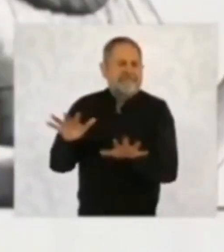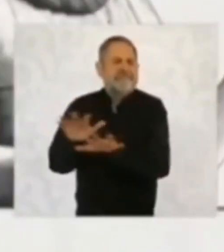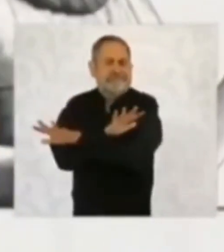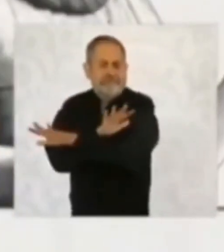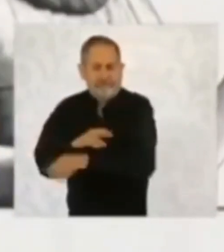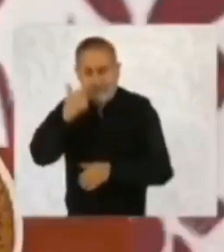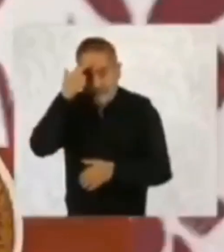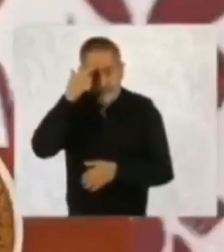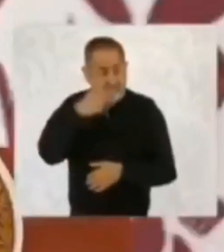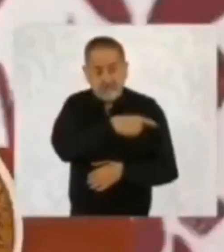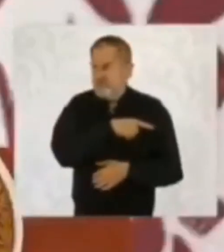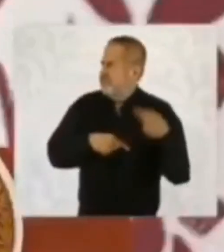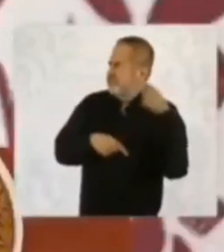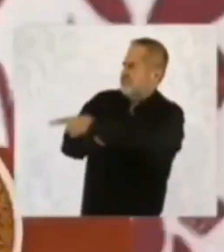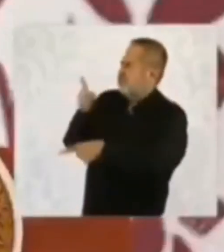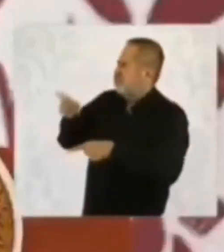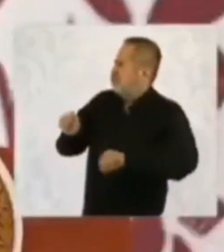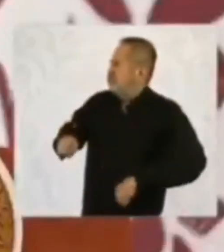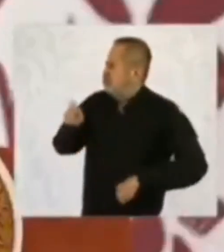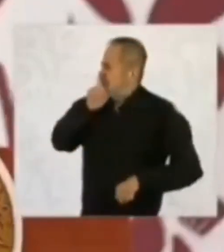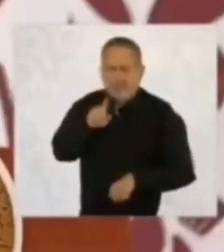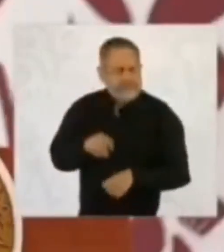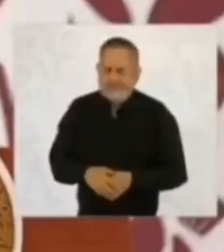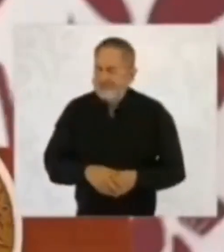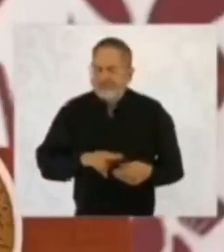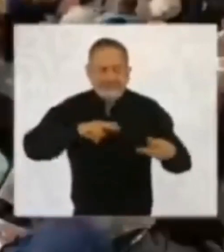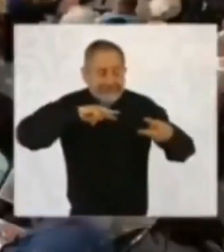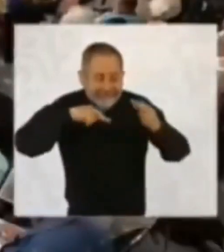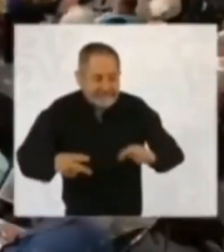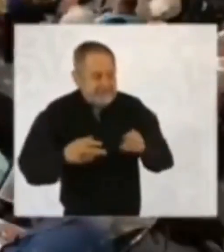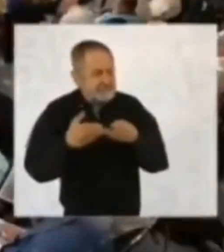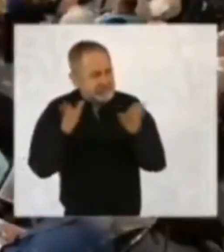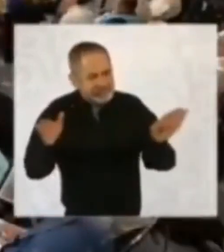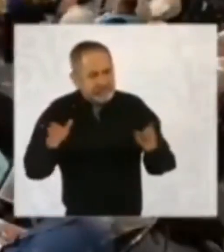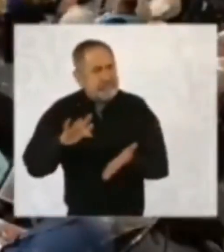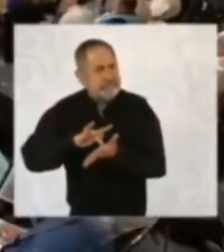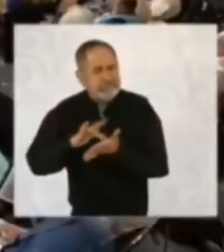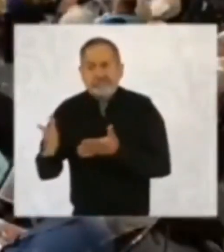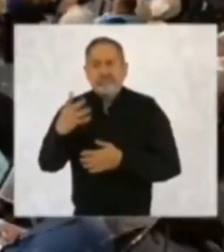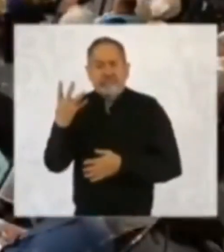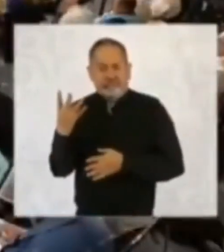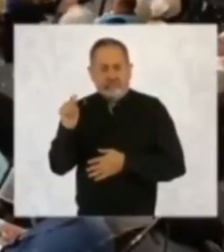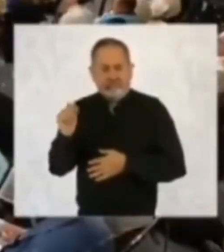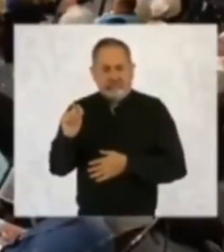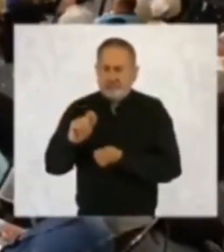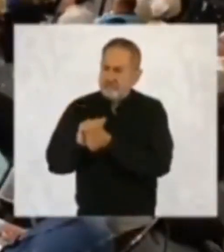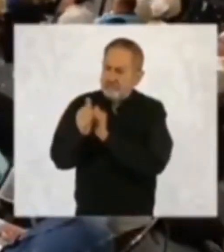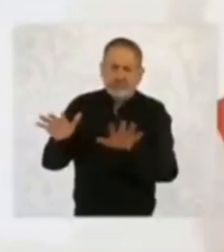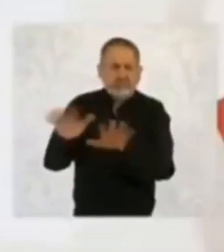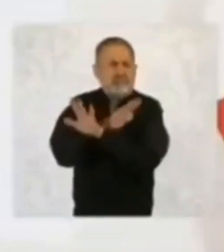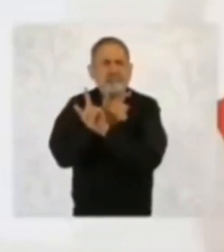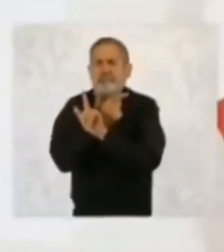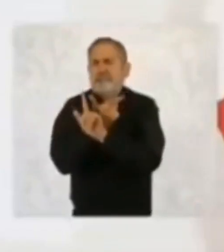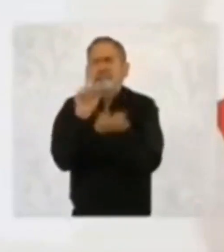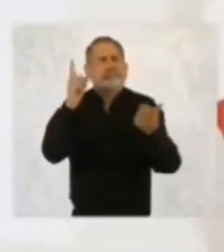porque ya ven que nos acusan de autoritarios, es todo lo contrario. Gracias a la 4T llegó la